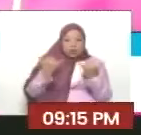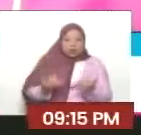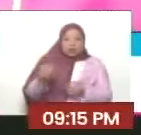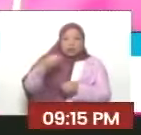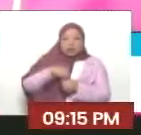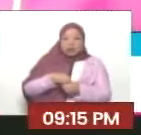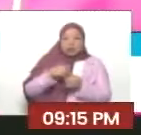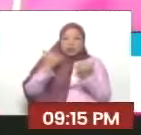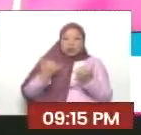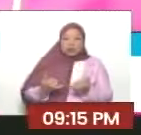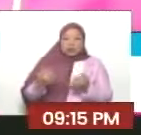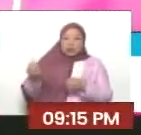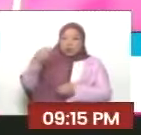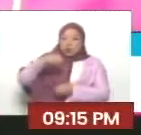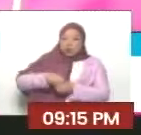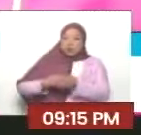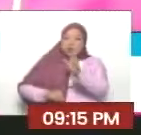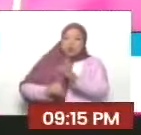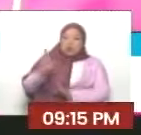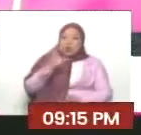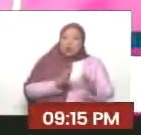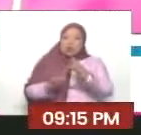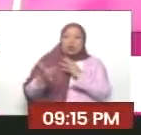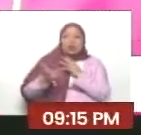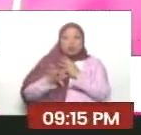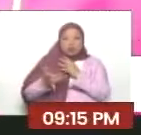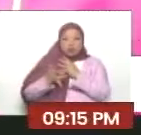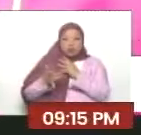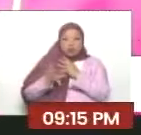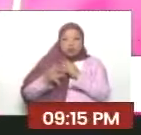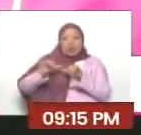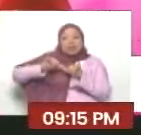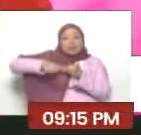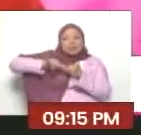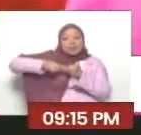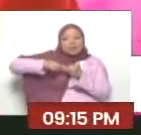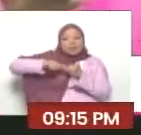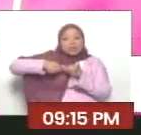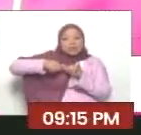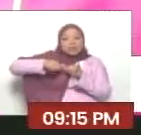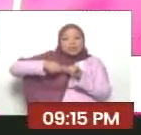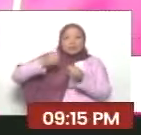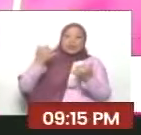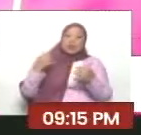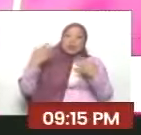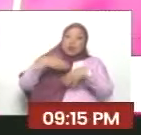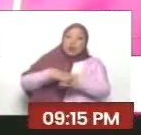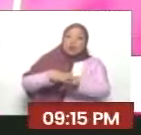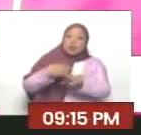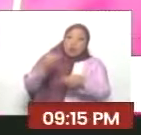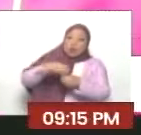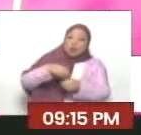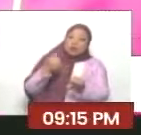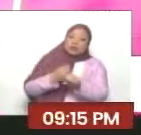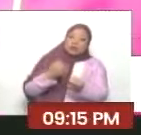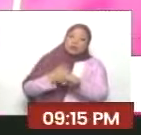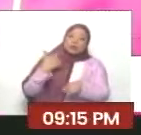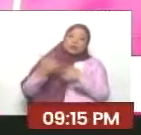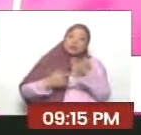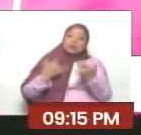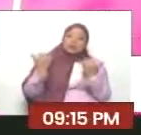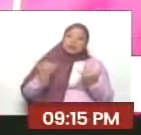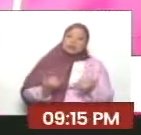entró, presidente, la Corporación para el Desarrollo Científico y Tecnológico con los ingenieros y ya se está interviniendo la infraestructura.